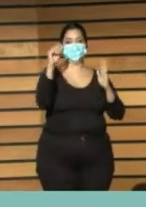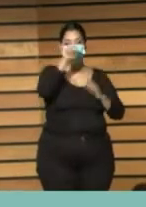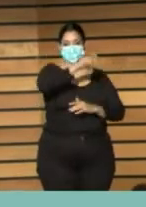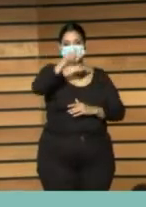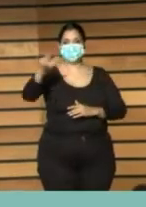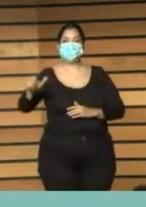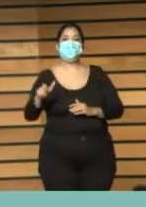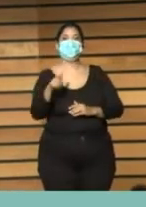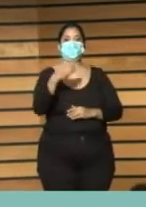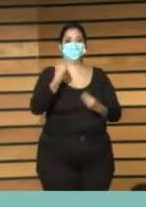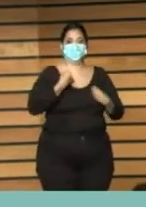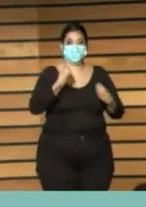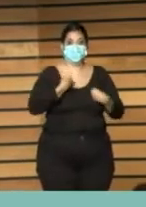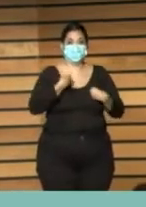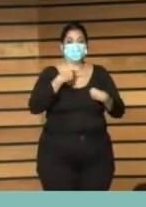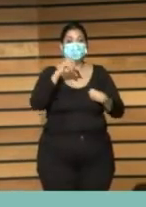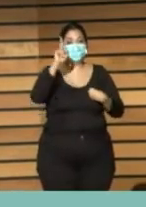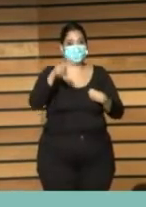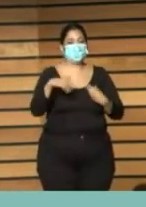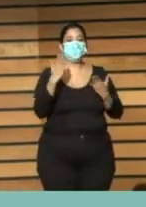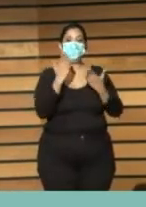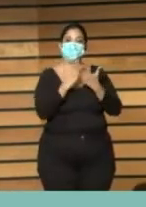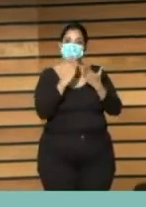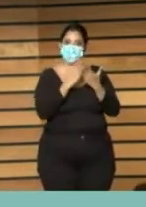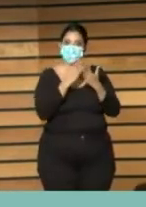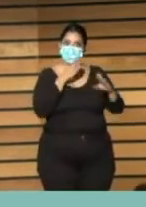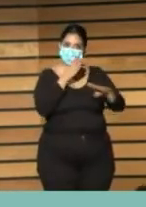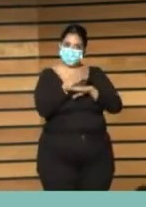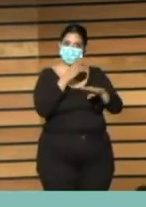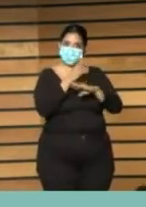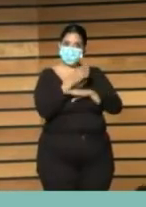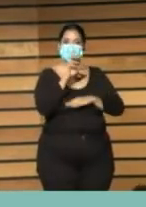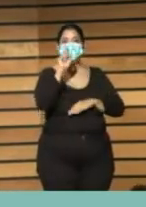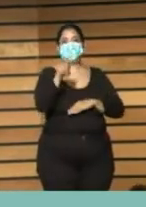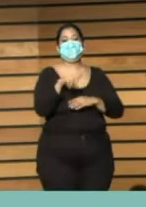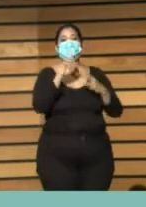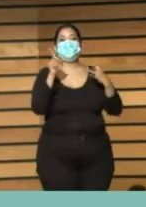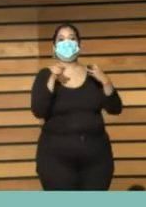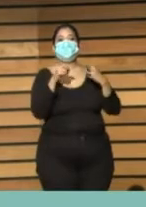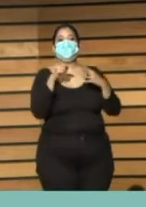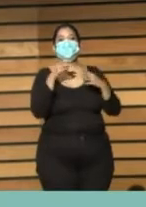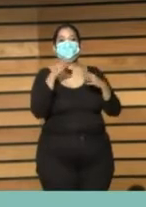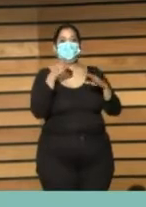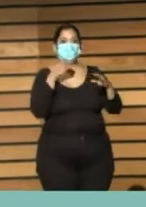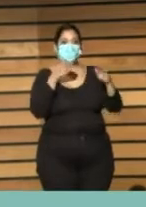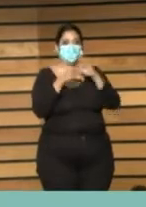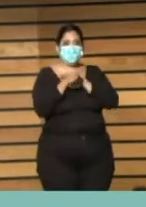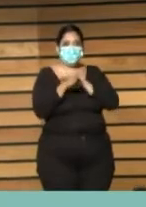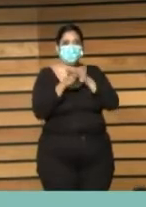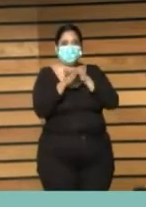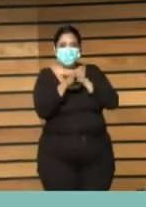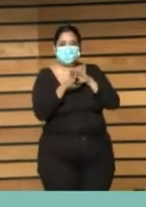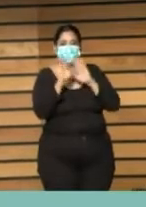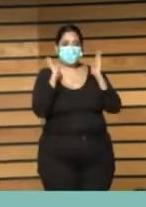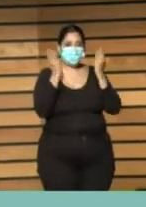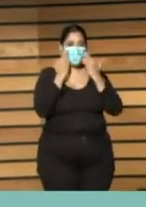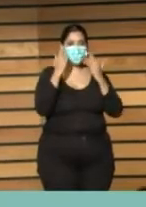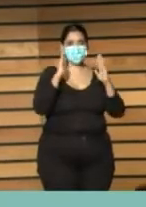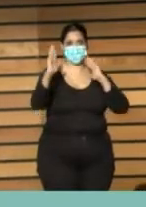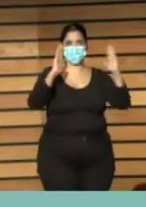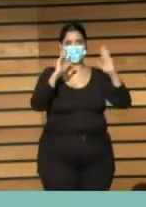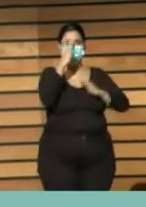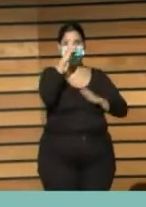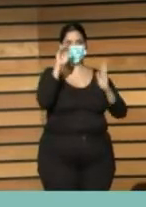en dos licencias para asistir a un curso ofrecido por SEDIC y otras dos para asistir a un curso ofrecido por esta subdirección durante 2022.